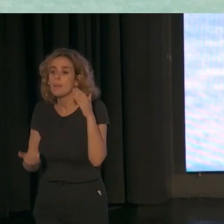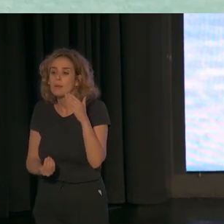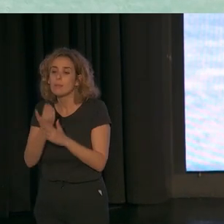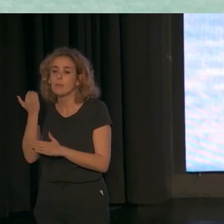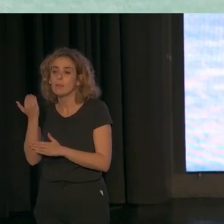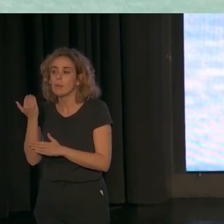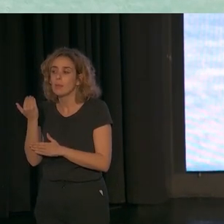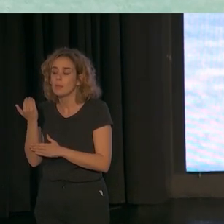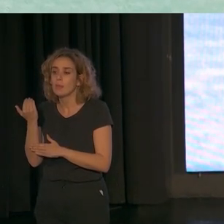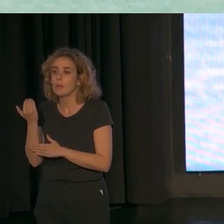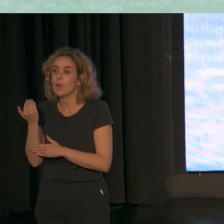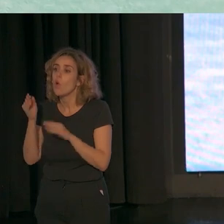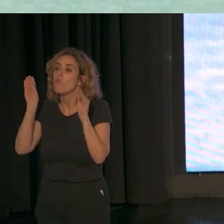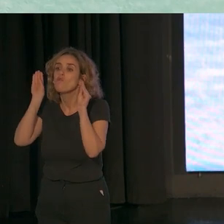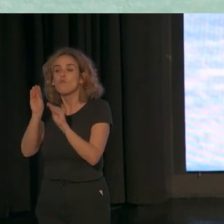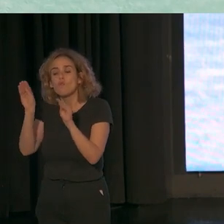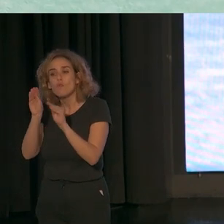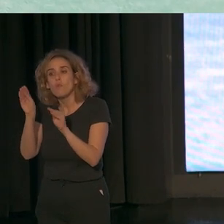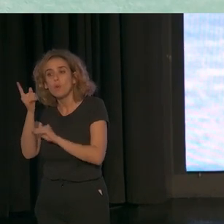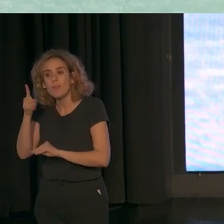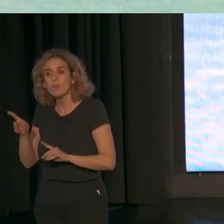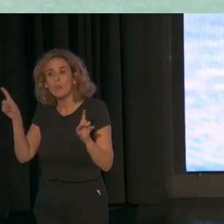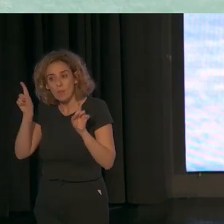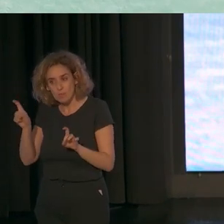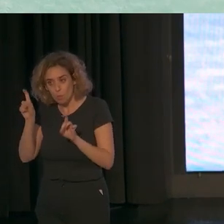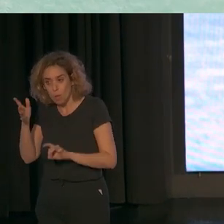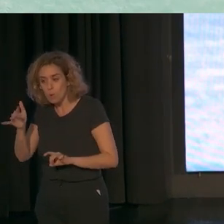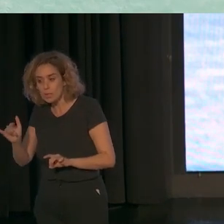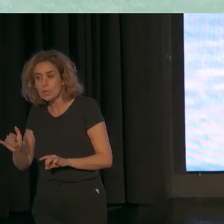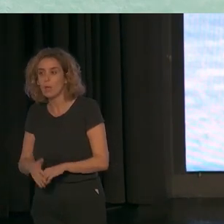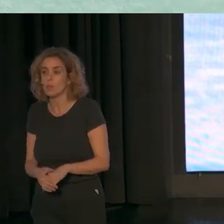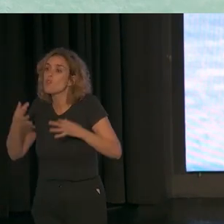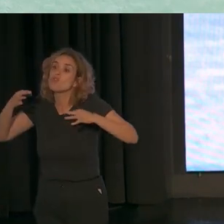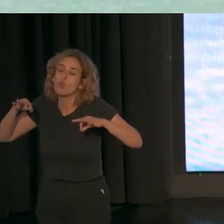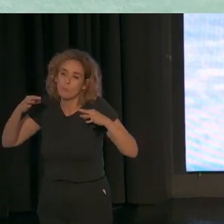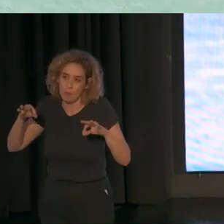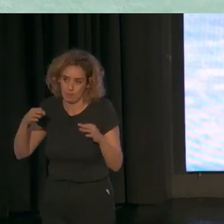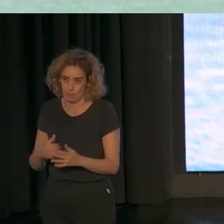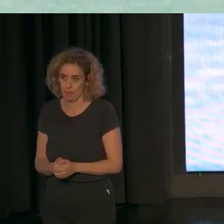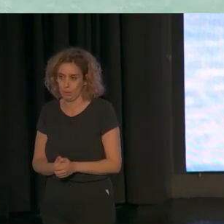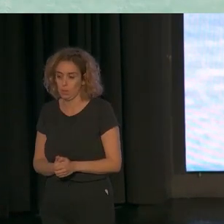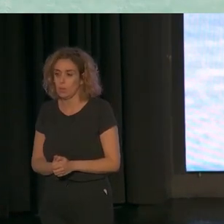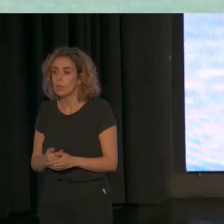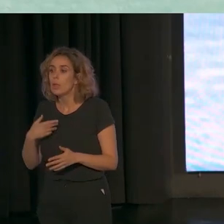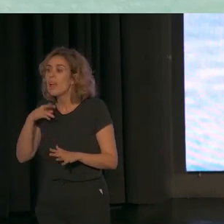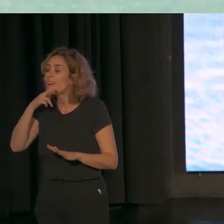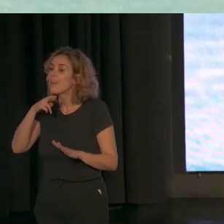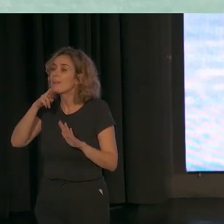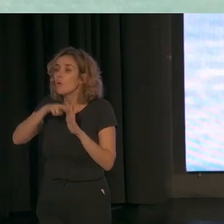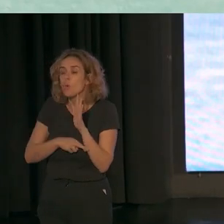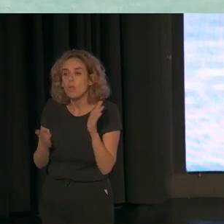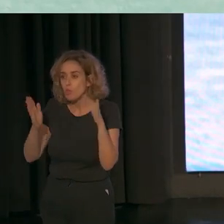son normalmente tienen formación también de educadoras o normalmente es como debía de ser no está regulado